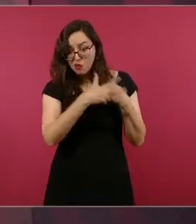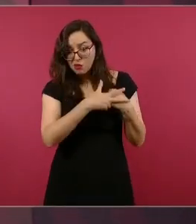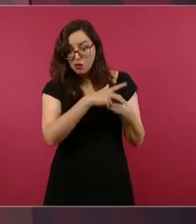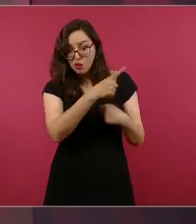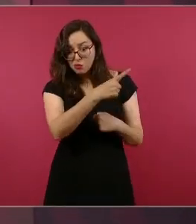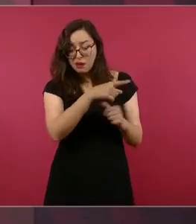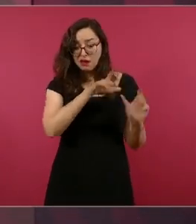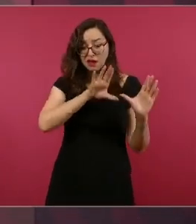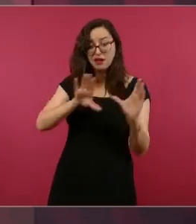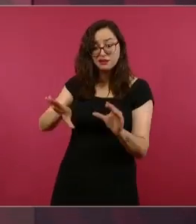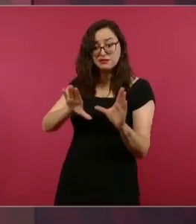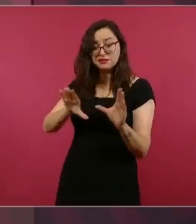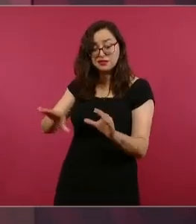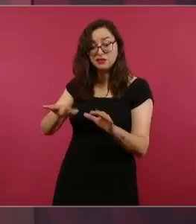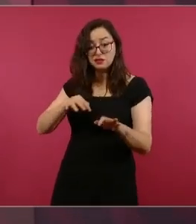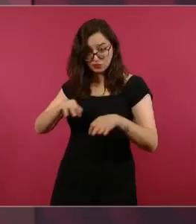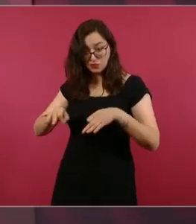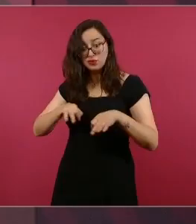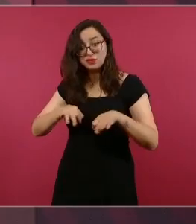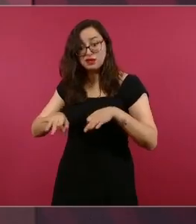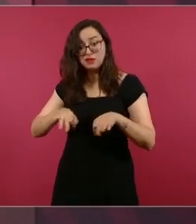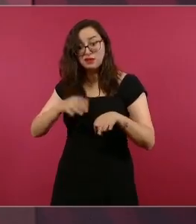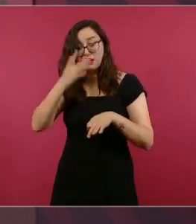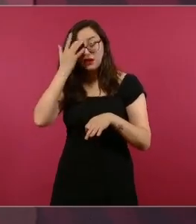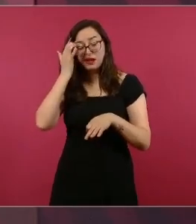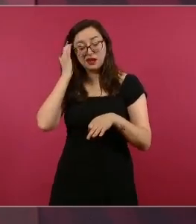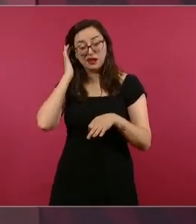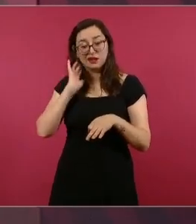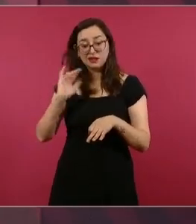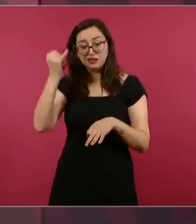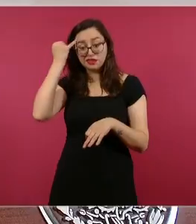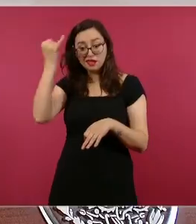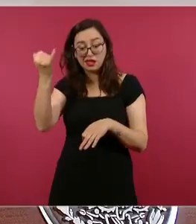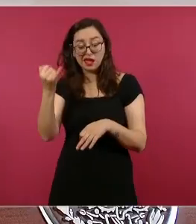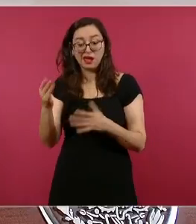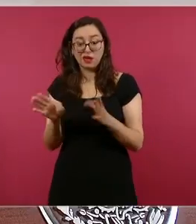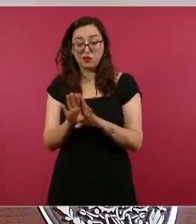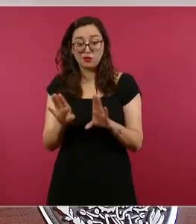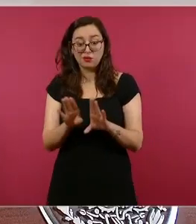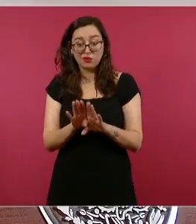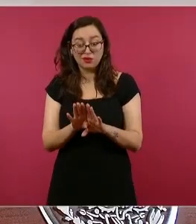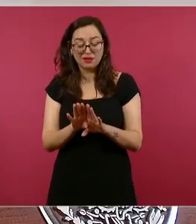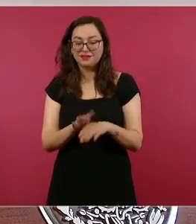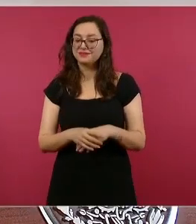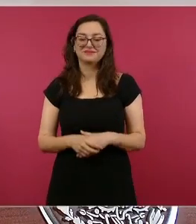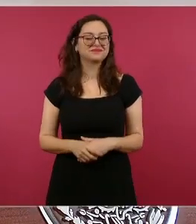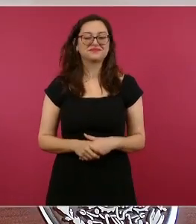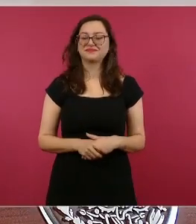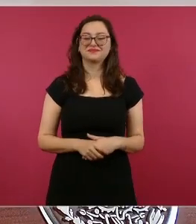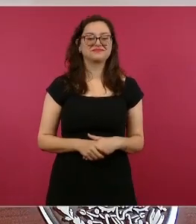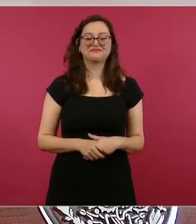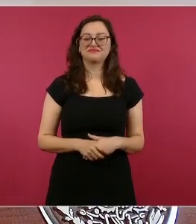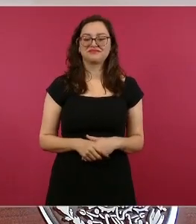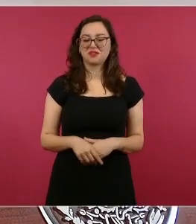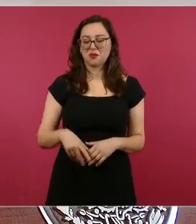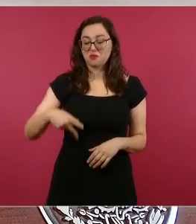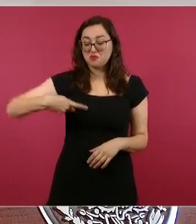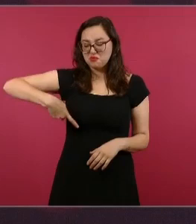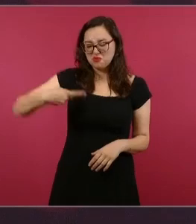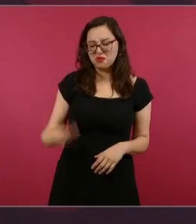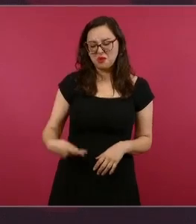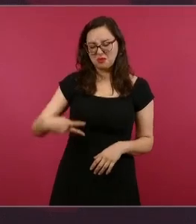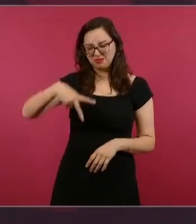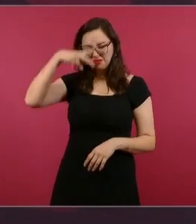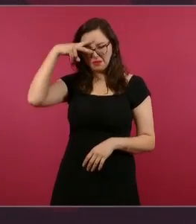esa vocación por el trabajo creativo? No, eso viene del México profundo.